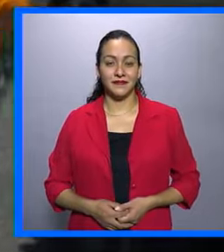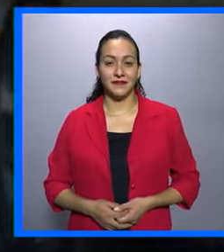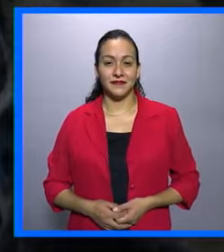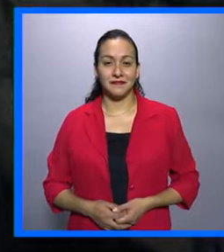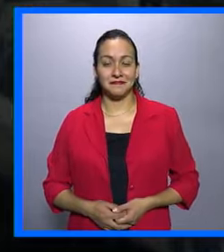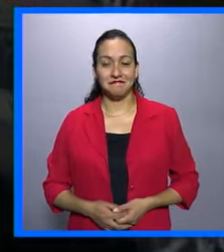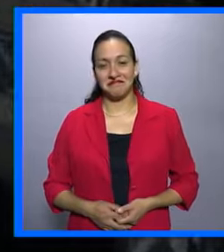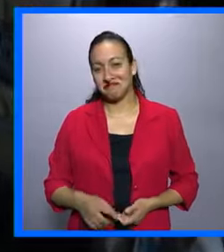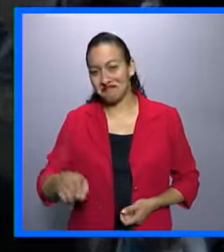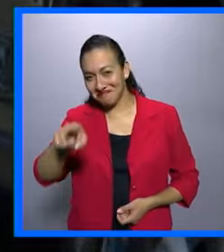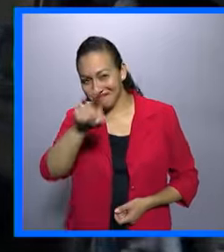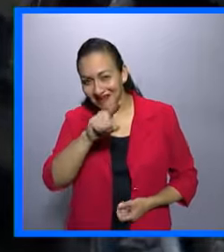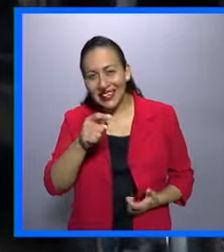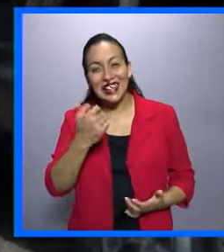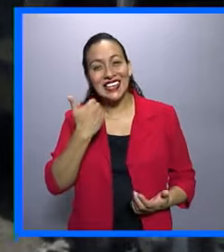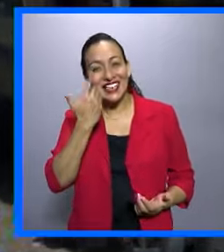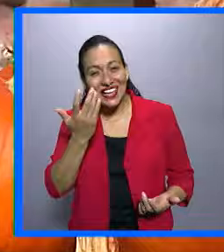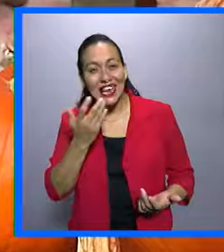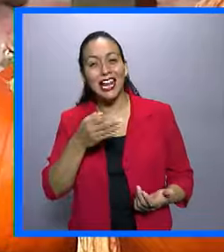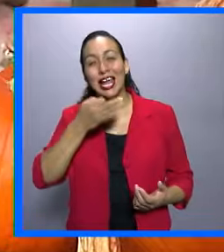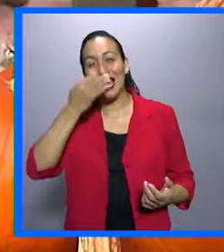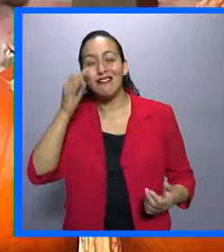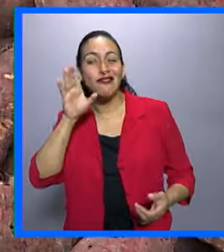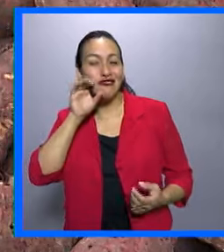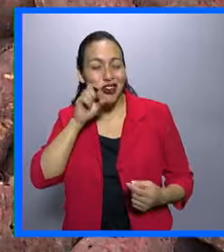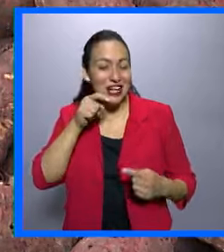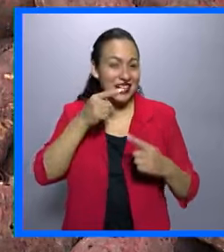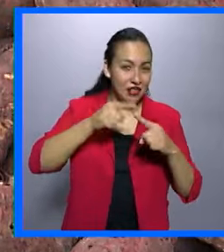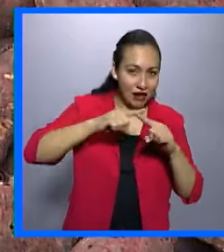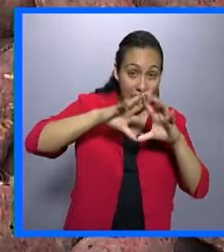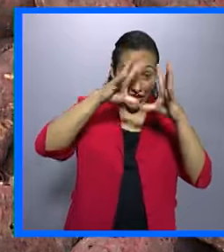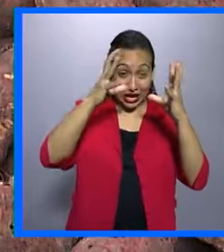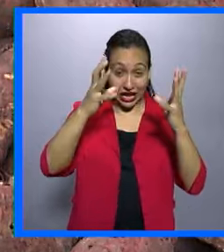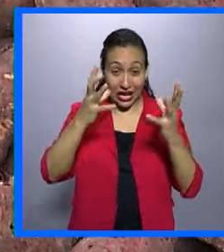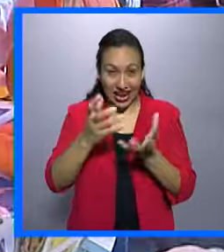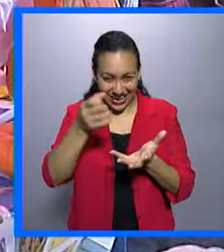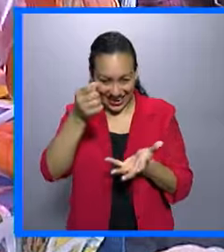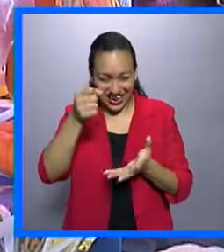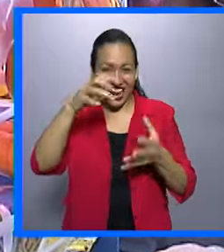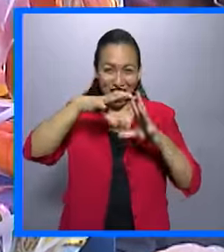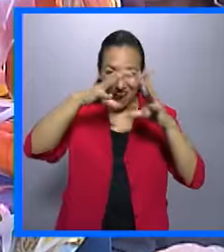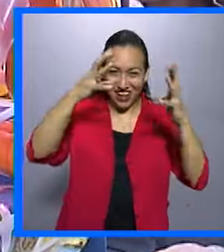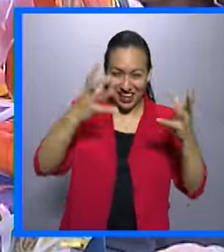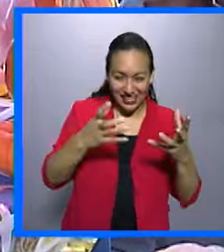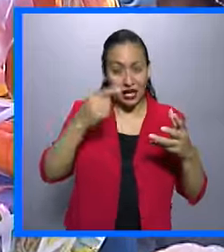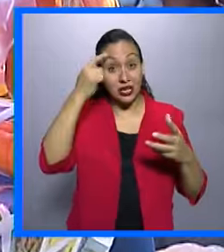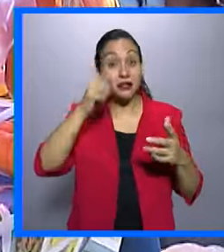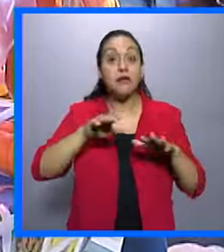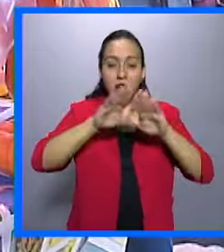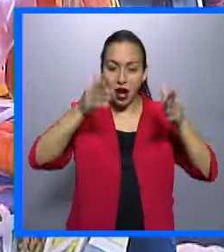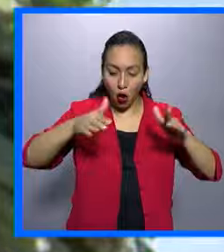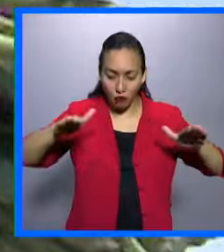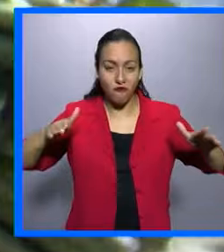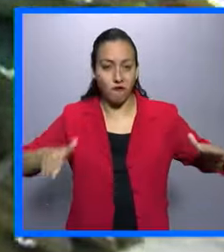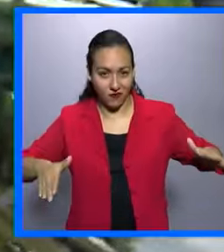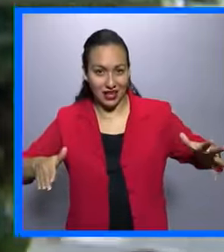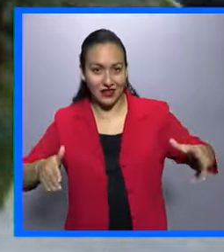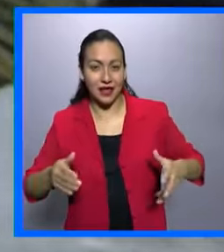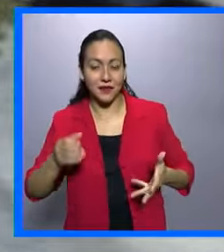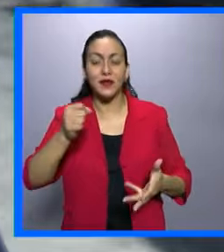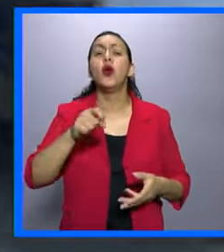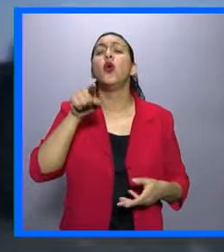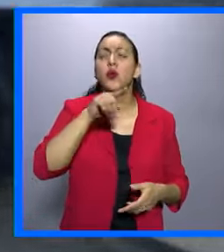Si usted está buscando variedades en cempasúchil, calabazas o camotes para la colocación de la tradicional ofrenda de Día de Muertos, le